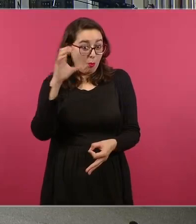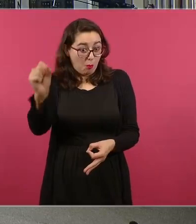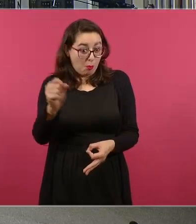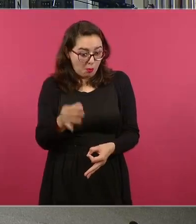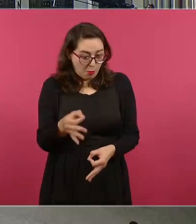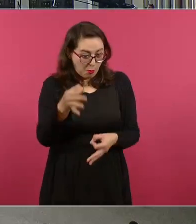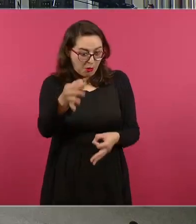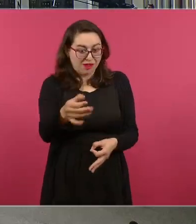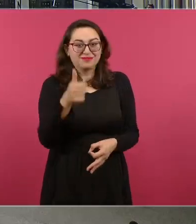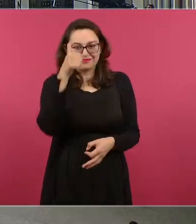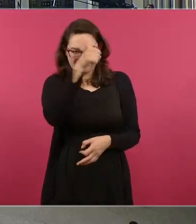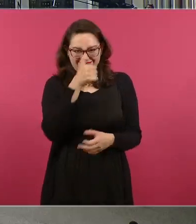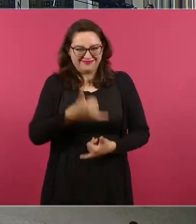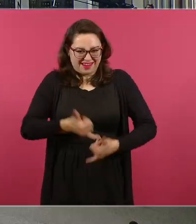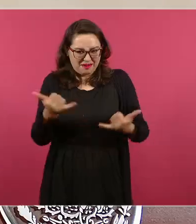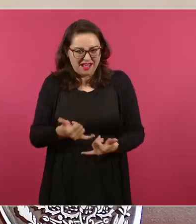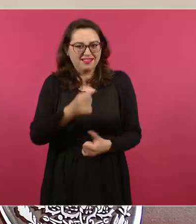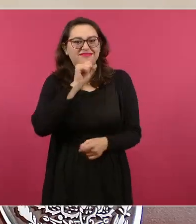cura rebelde,